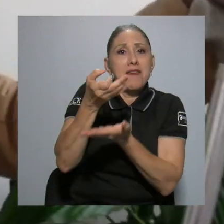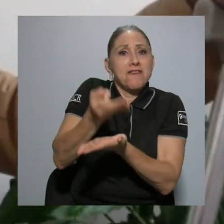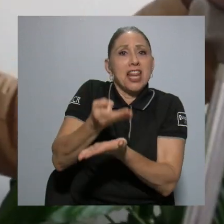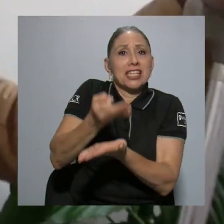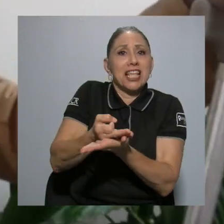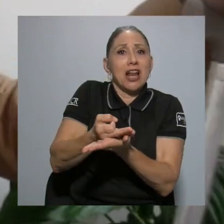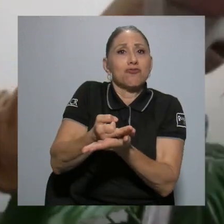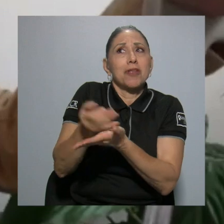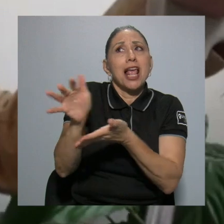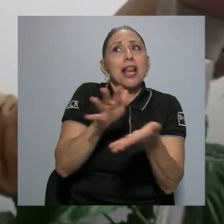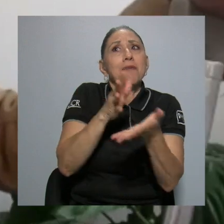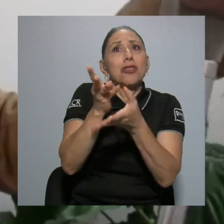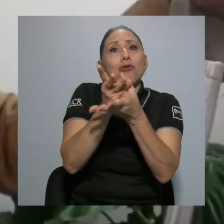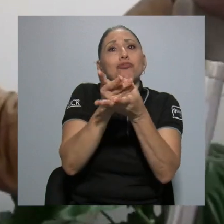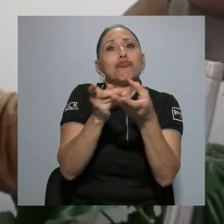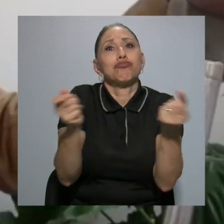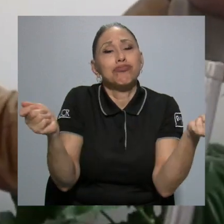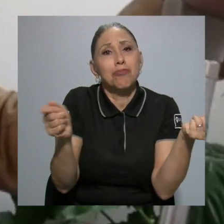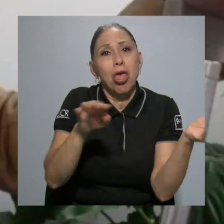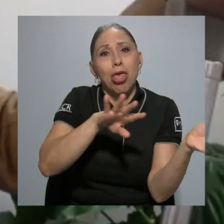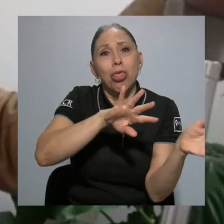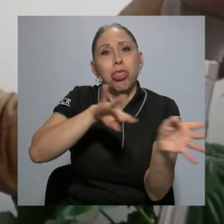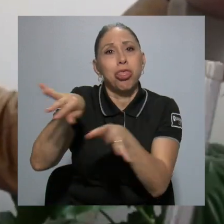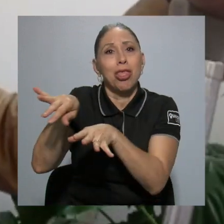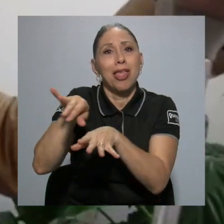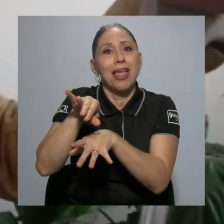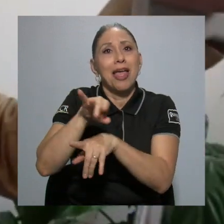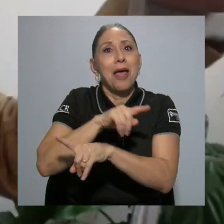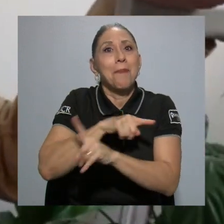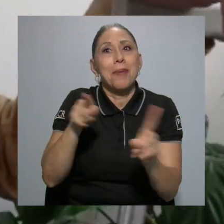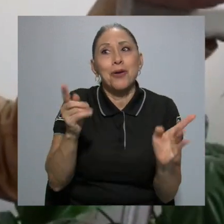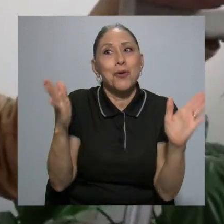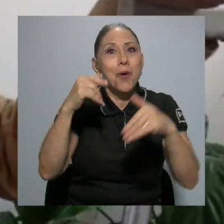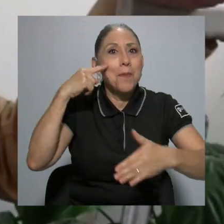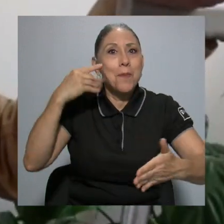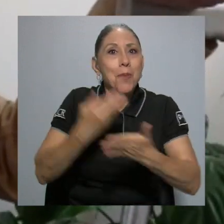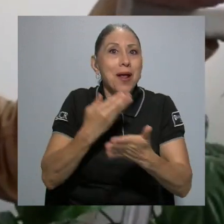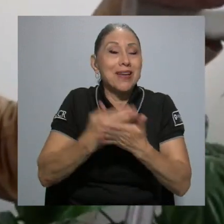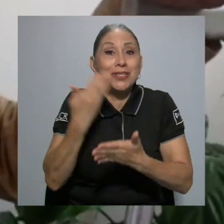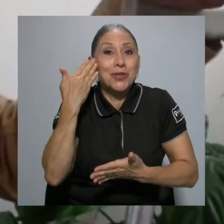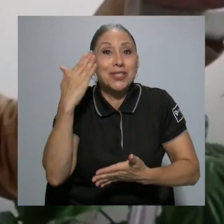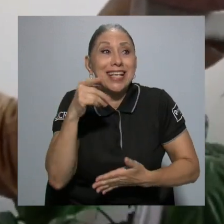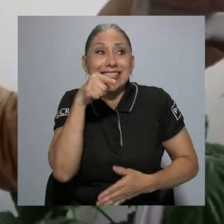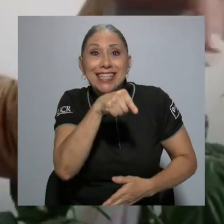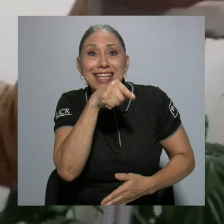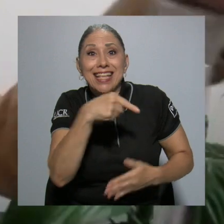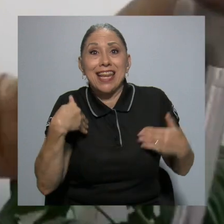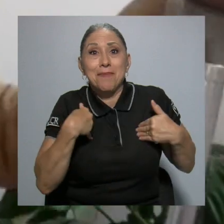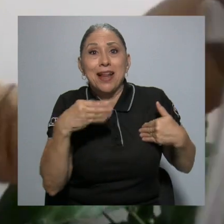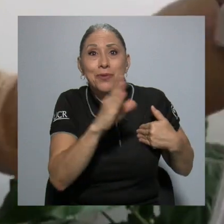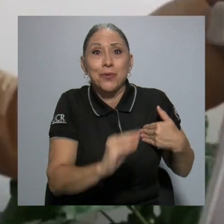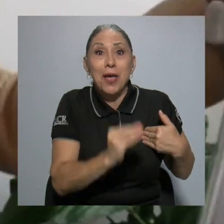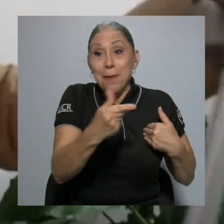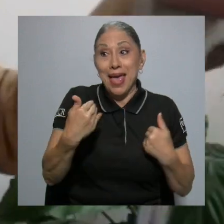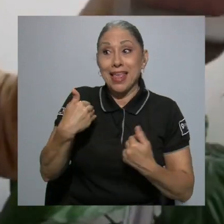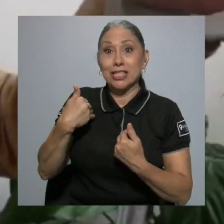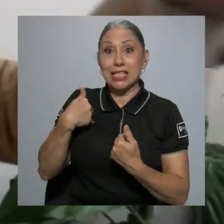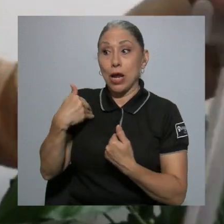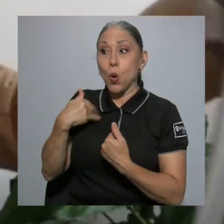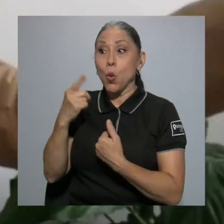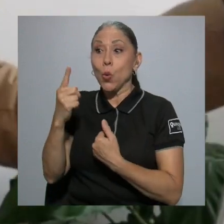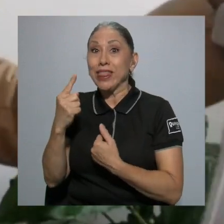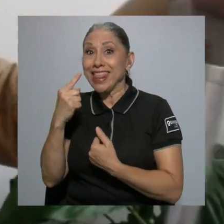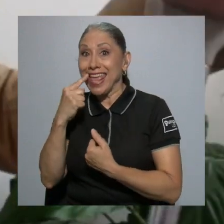juvenil. Entonces queda como una anécdota, pero no tengo manera de probar. Mira, acá tengo un diente de leche y un esqueleto